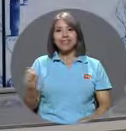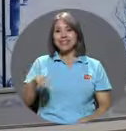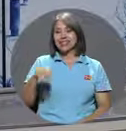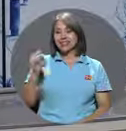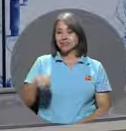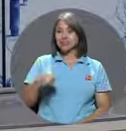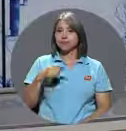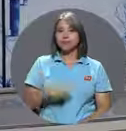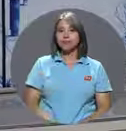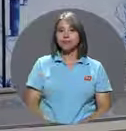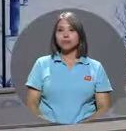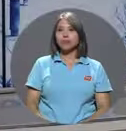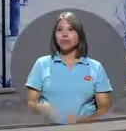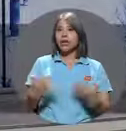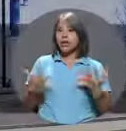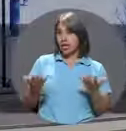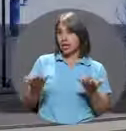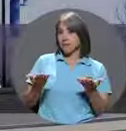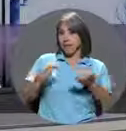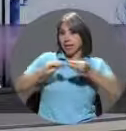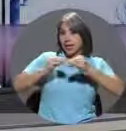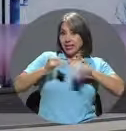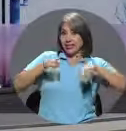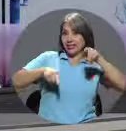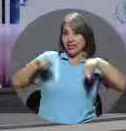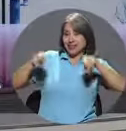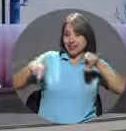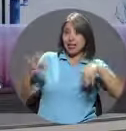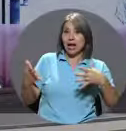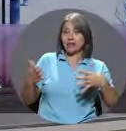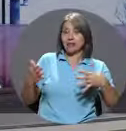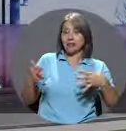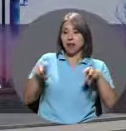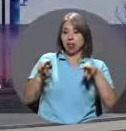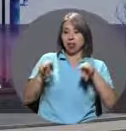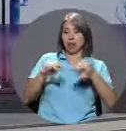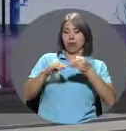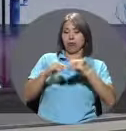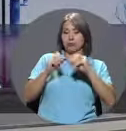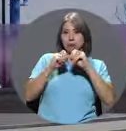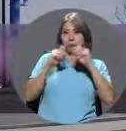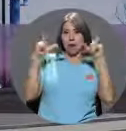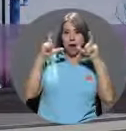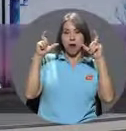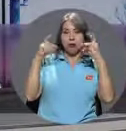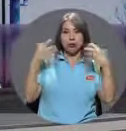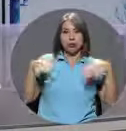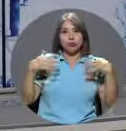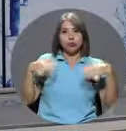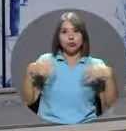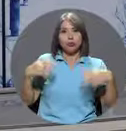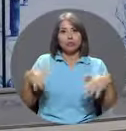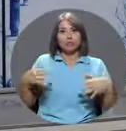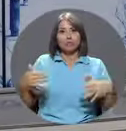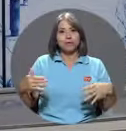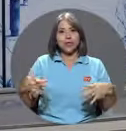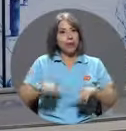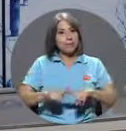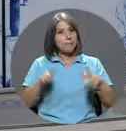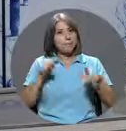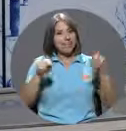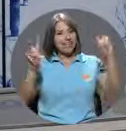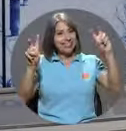compañeras, nos alarman a todos, ¿verdad? Sí. Sin embargo, bueno, es un tema que ha venido estando en